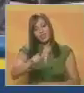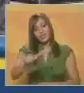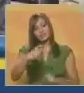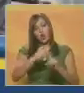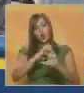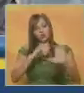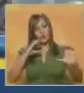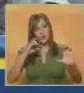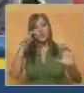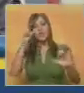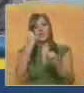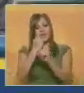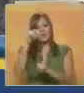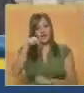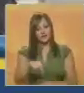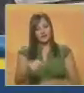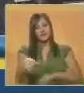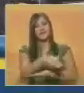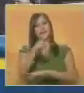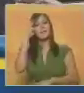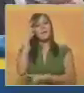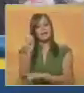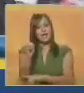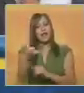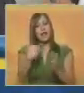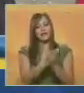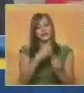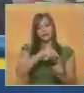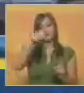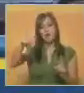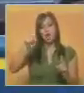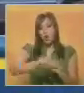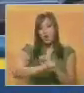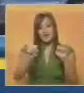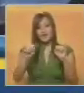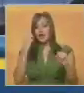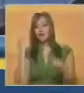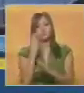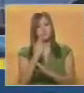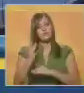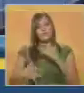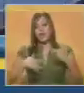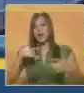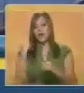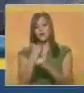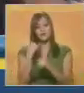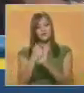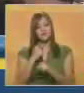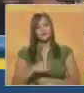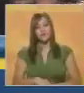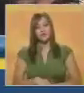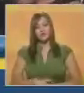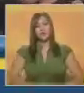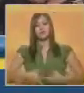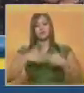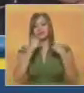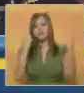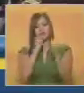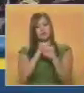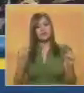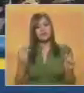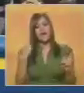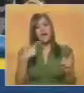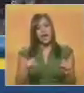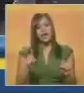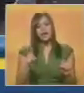puestos y busetas que operan en la carretera petare santa lucia paralizaron esta mañana sus actividades los trabajadores del volante rechazaron que una